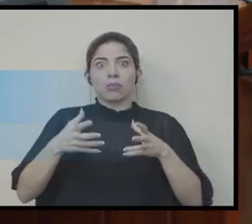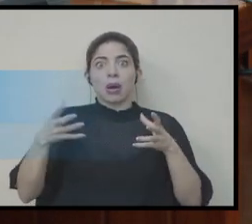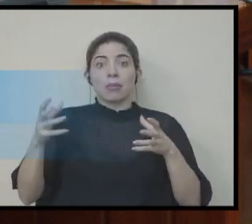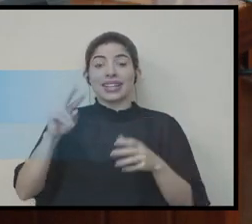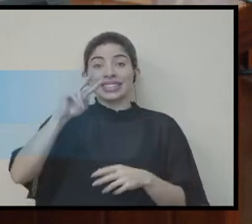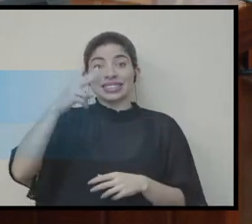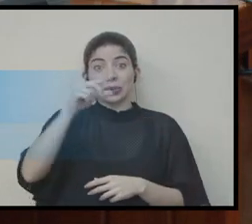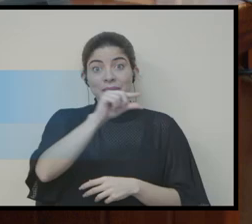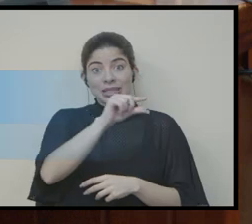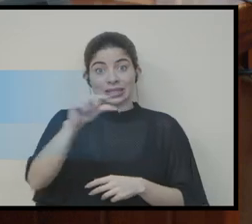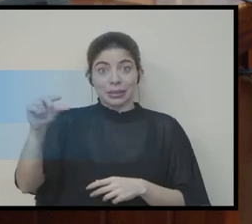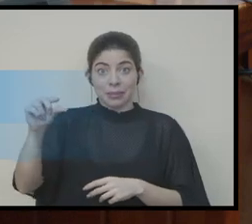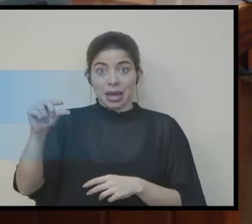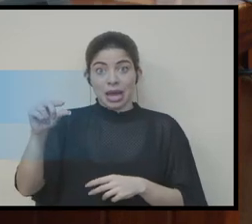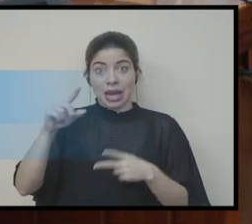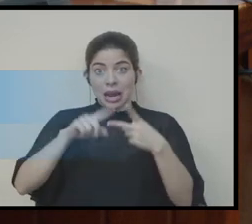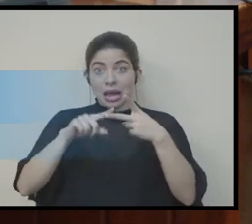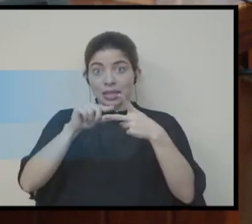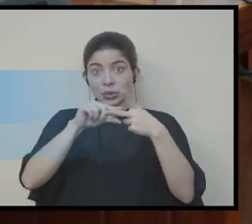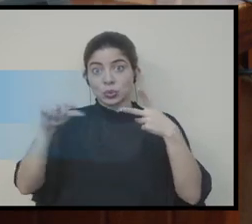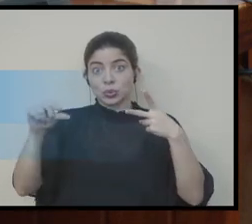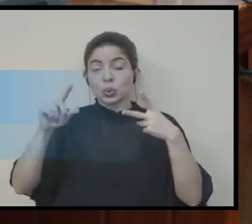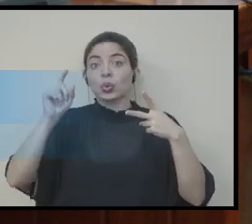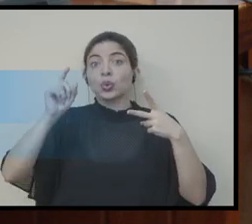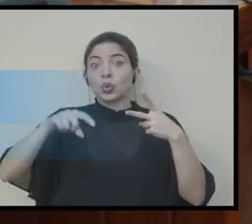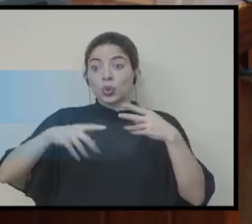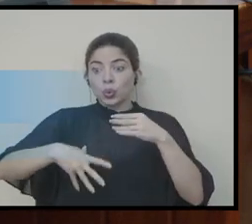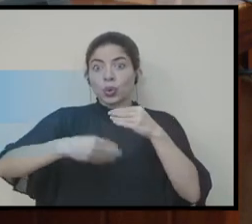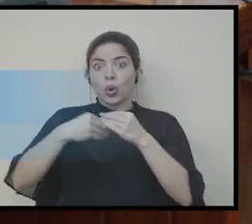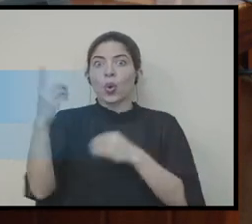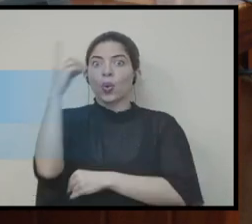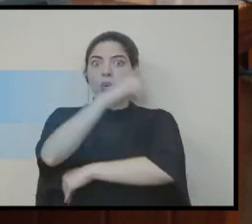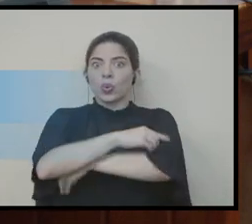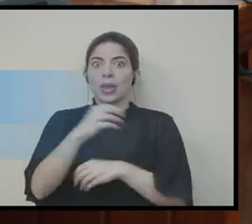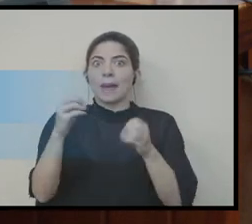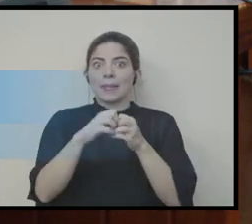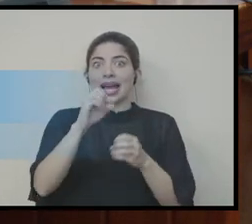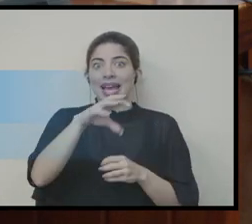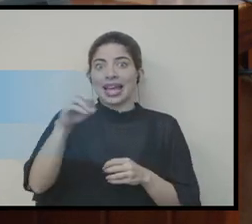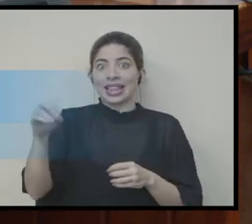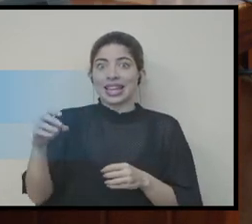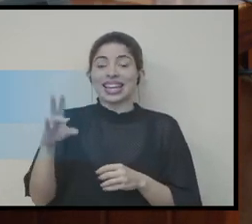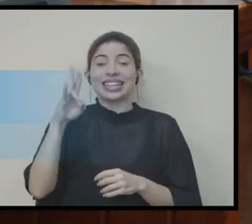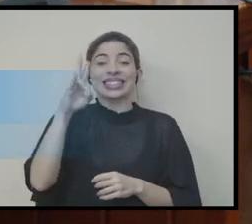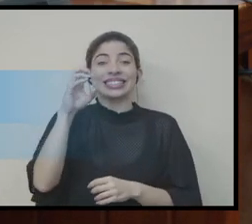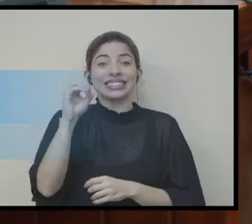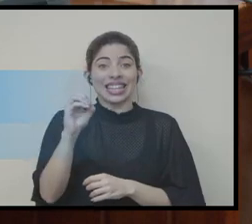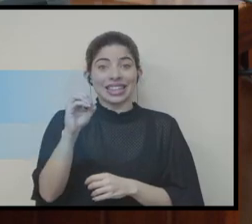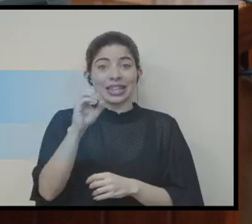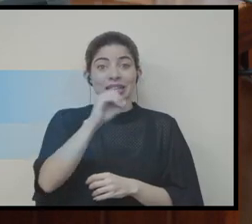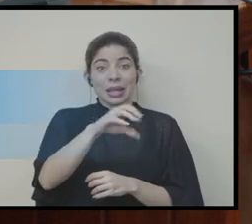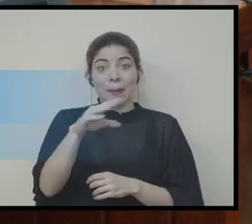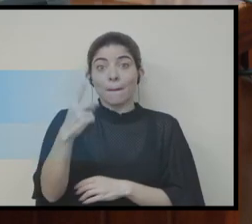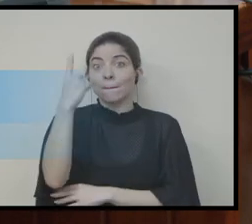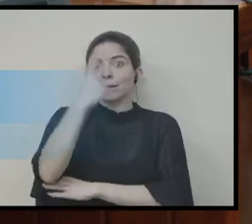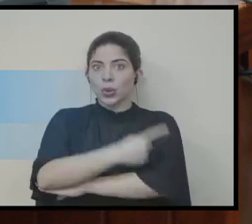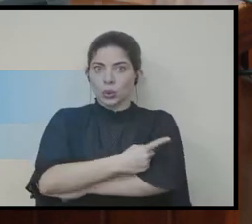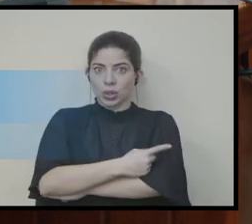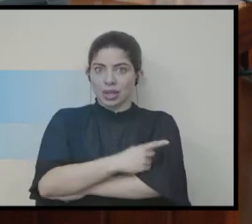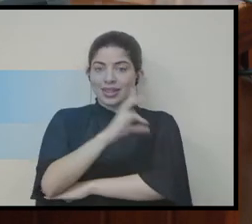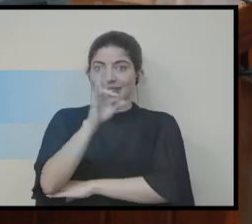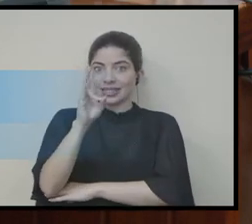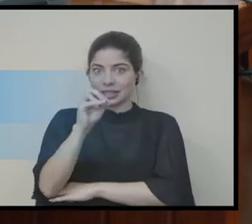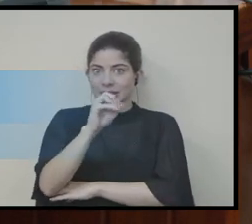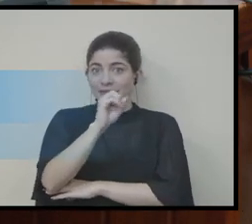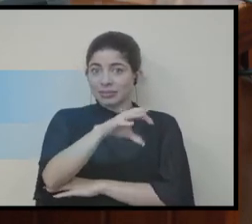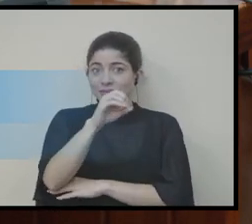la segunda semana tuvimos que agregar un día más de entregas y hacíamos 70 entregas por día, o sea,